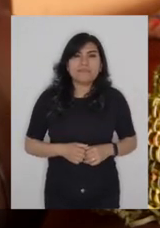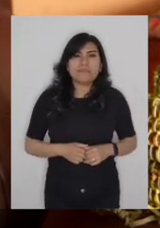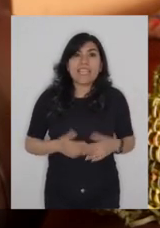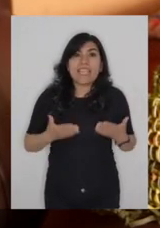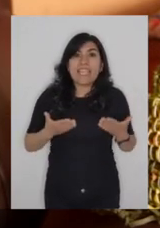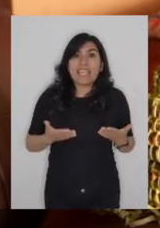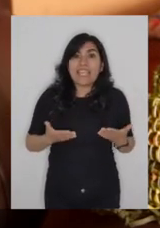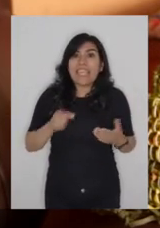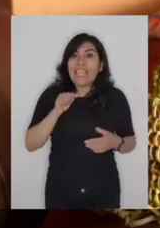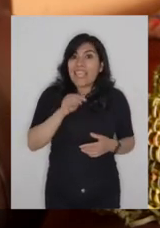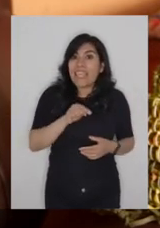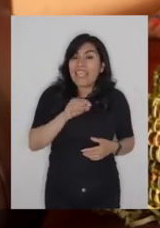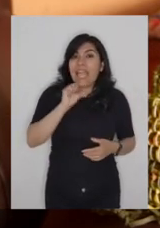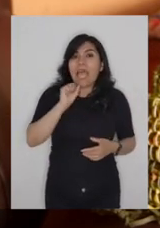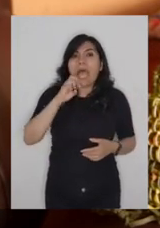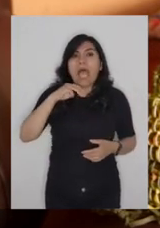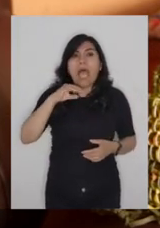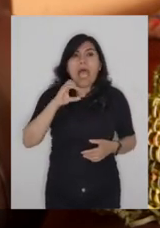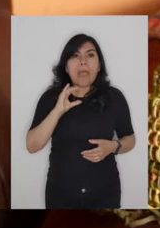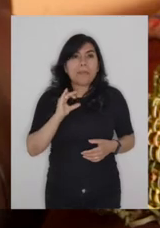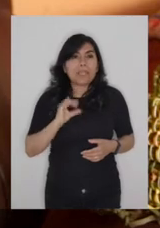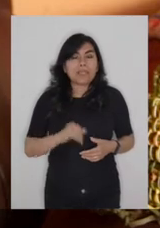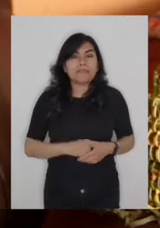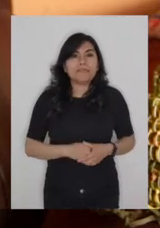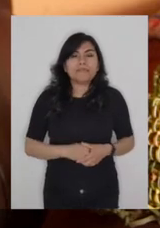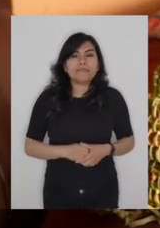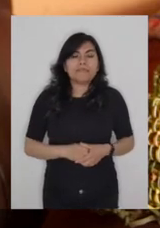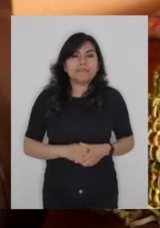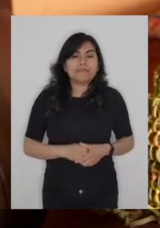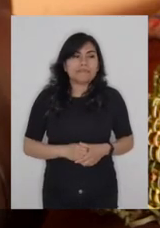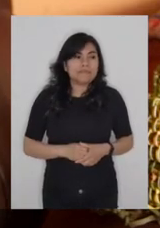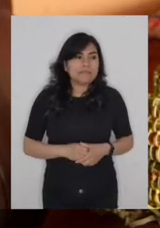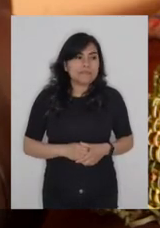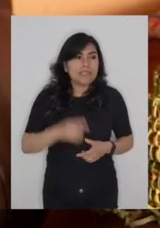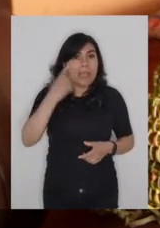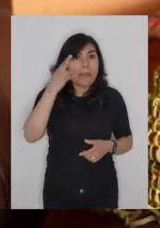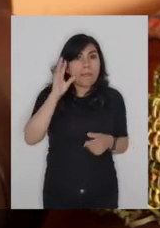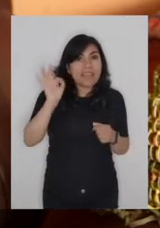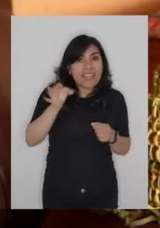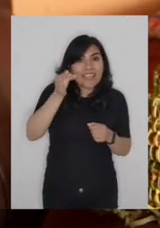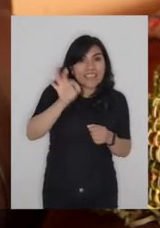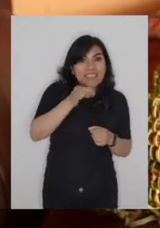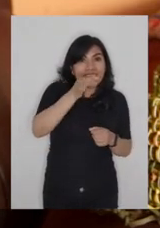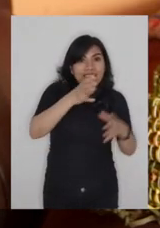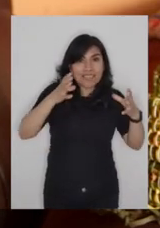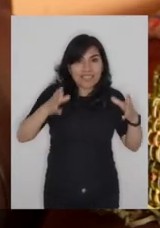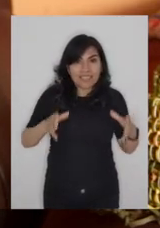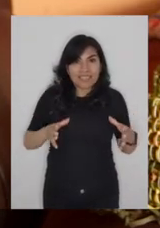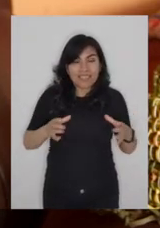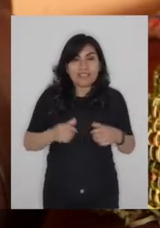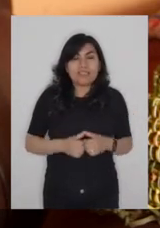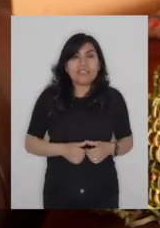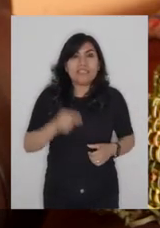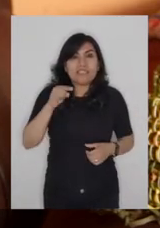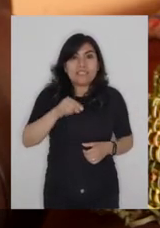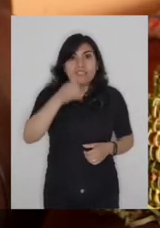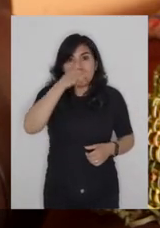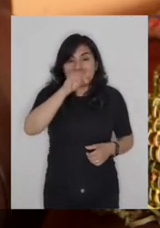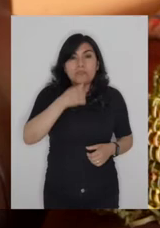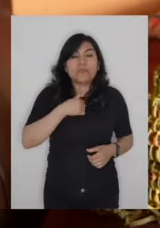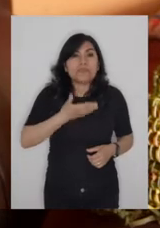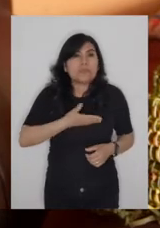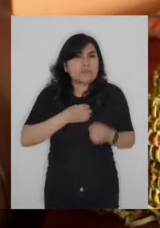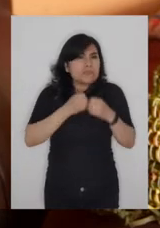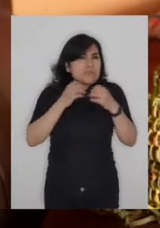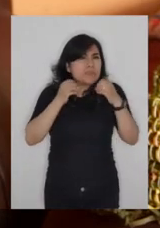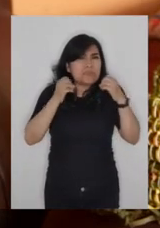Es este. Ami se llama este. Ami. Para tejer canasto. Y de ese tiempo lo tengo. Mira,